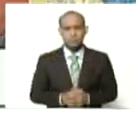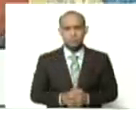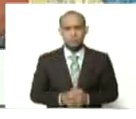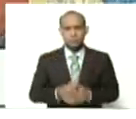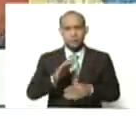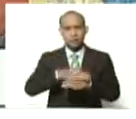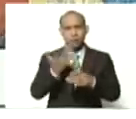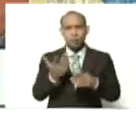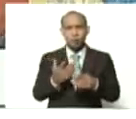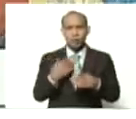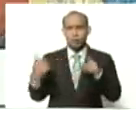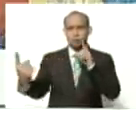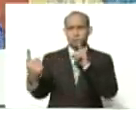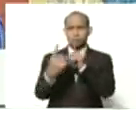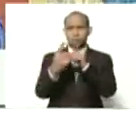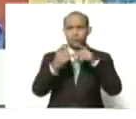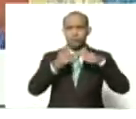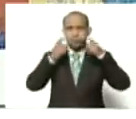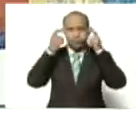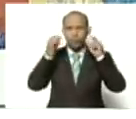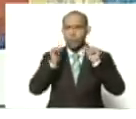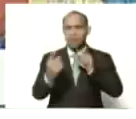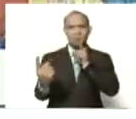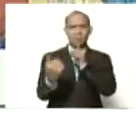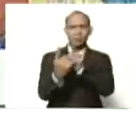Porque cuando estamos con gente no nos quitamos